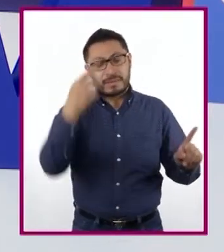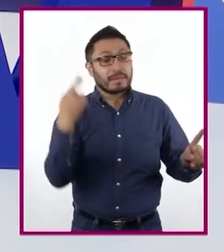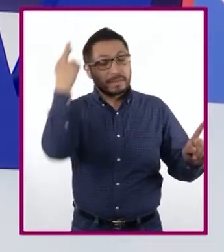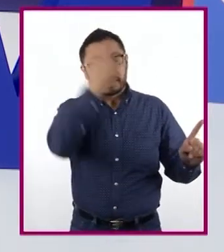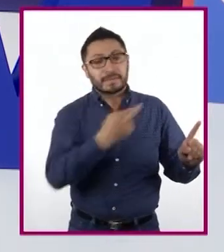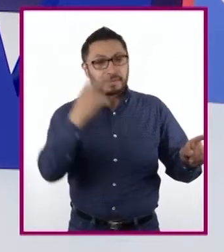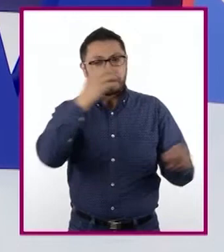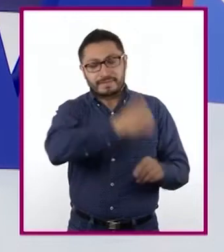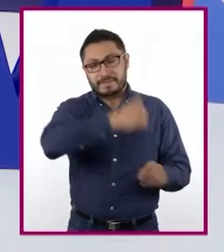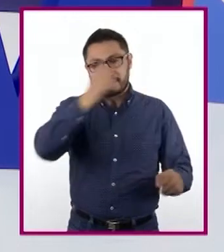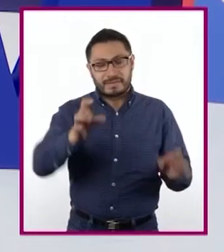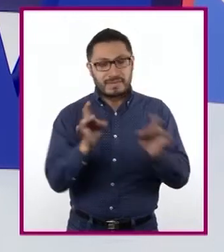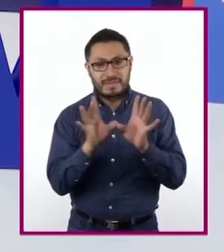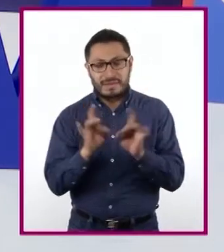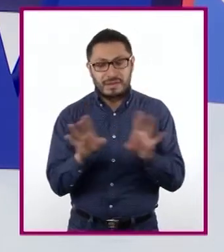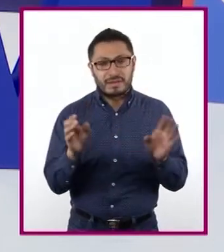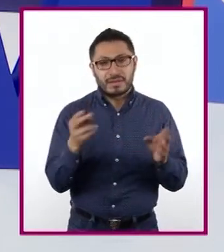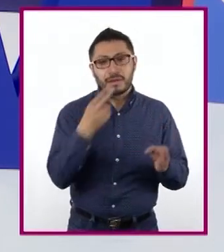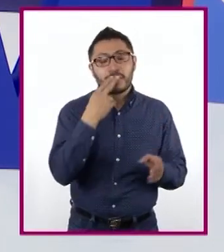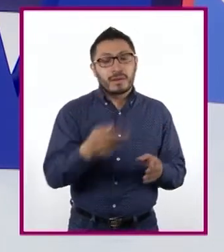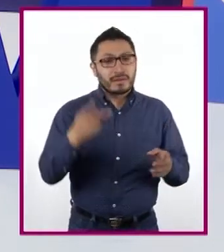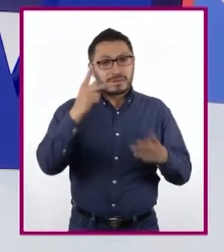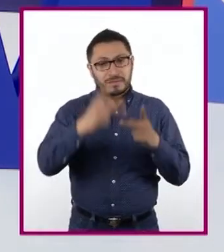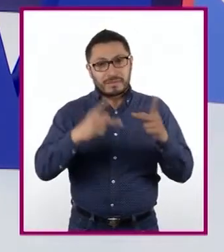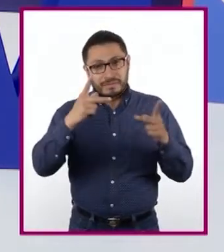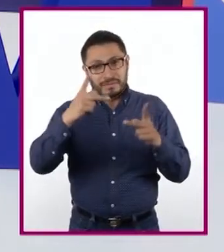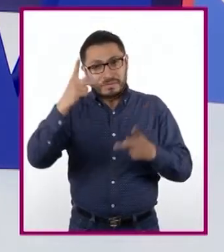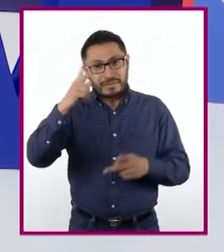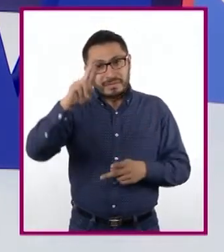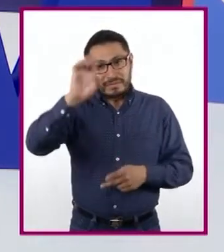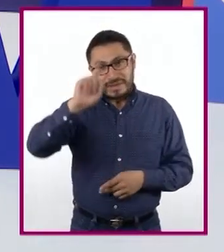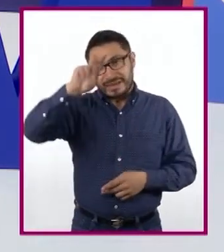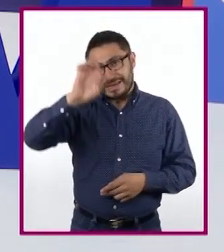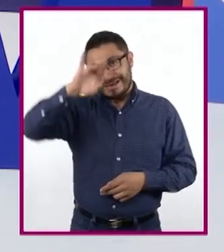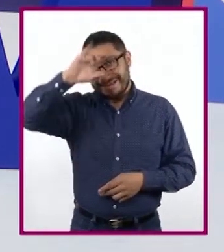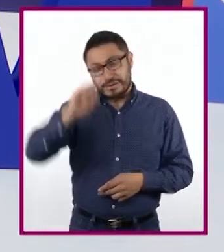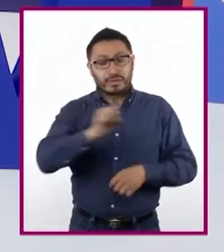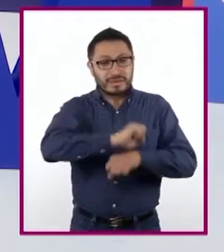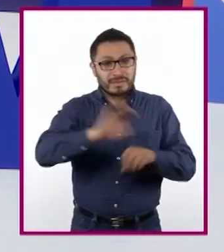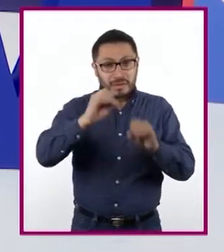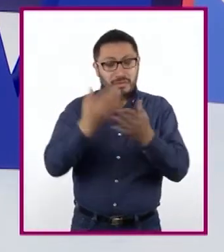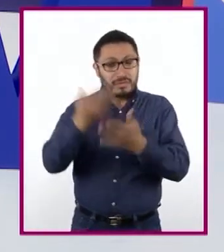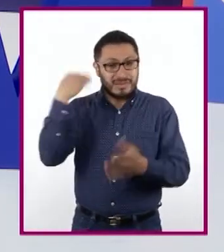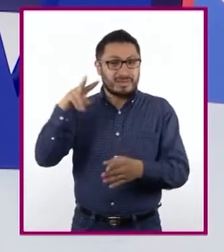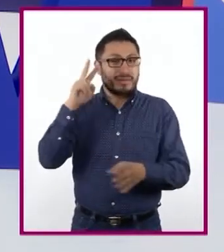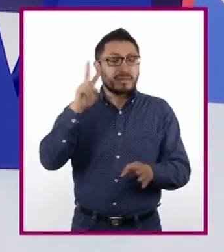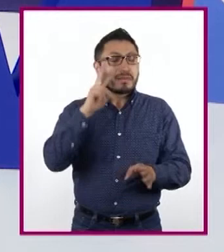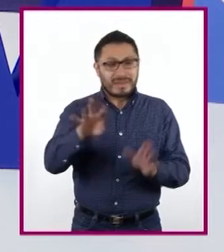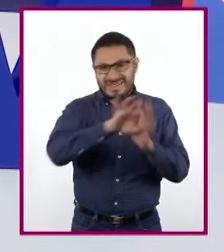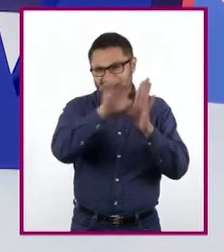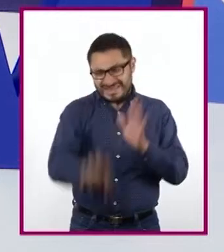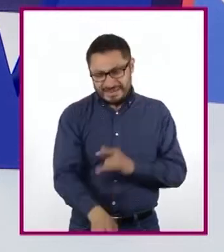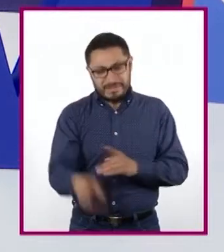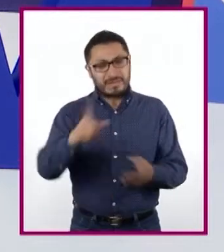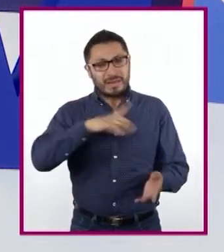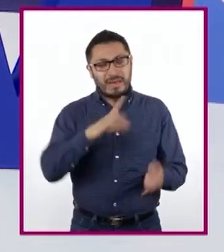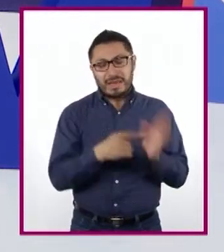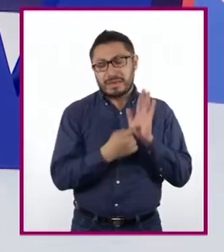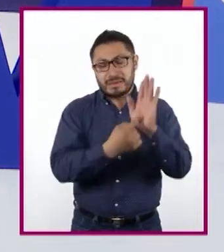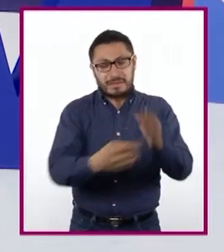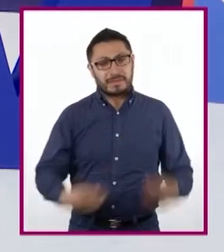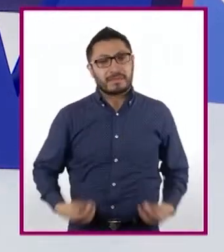cada suceso se escribe en tiempo pretérito simple o pasado, como lo veremos en el siguiente ejemplo, en donde se muestra la